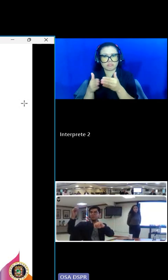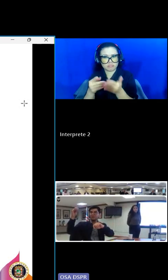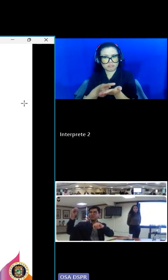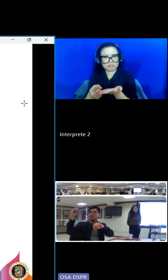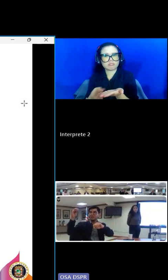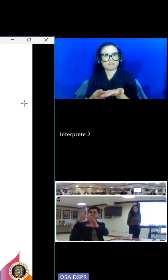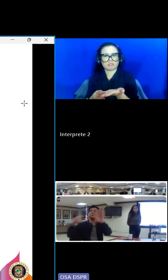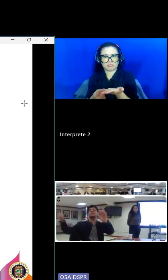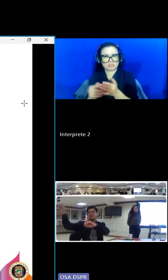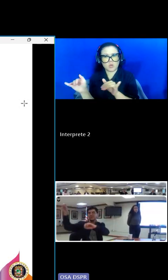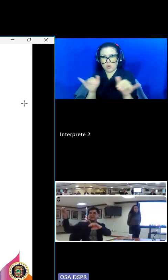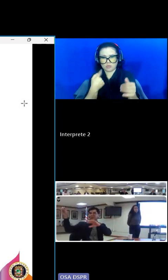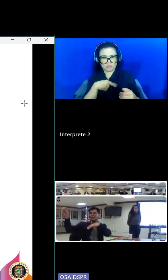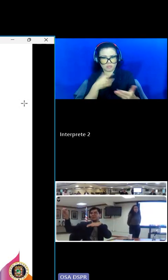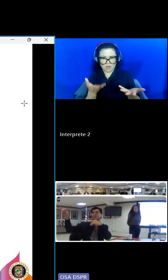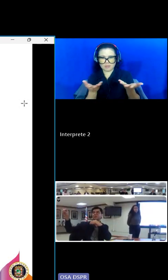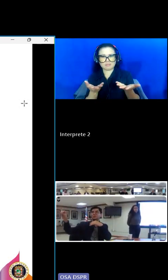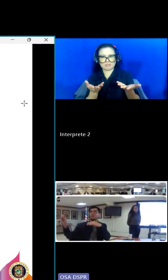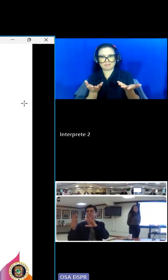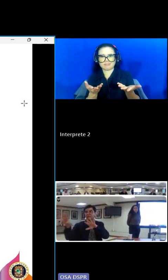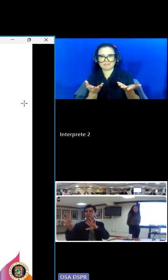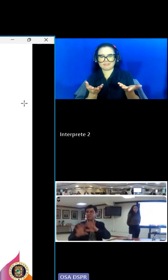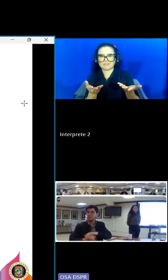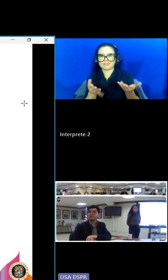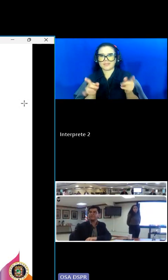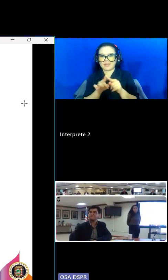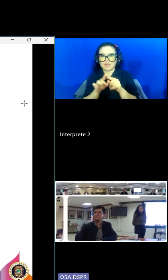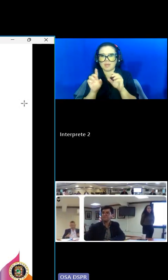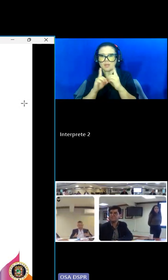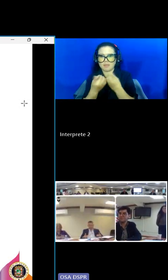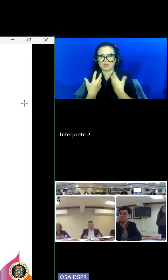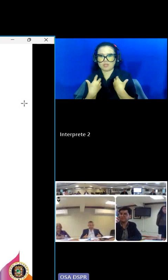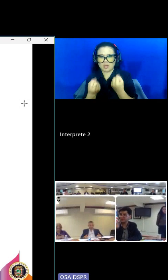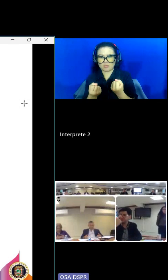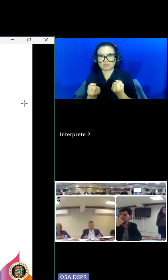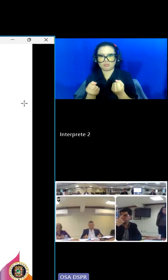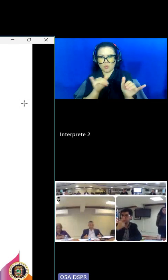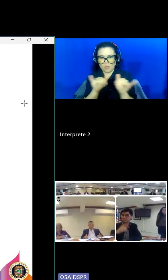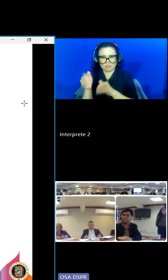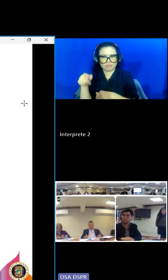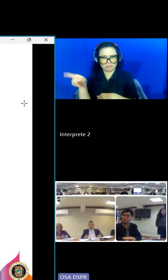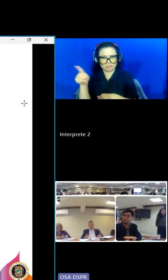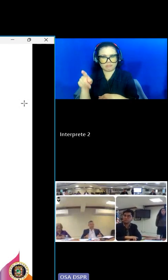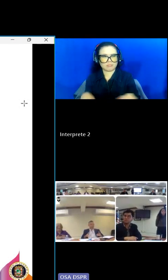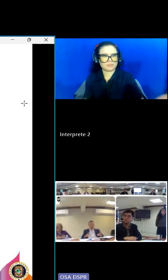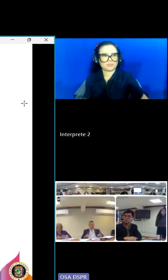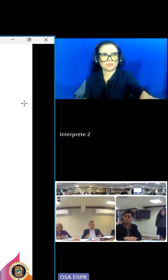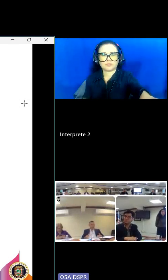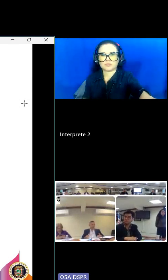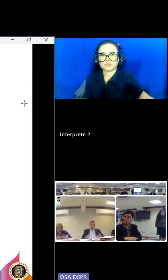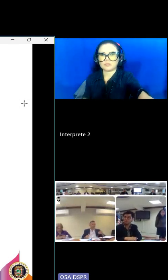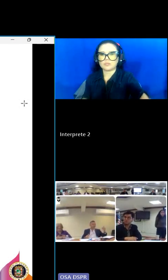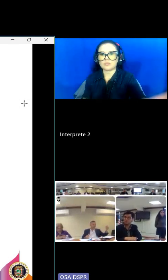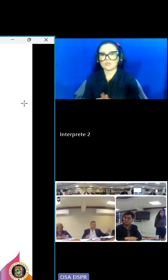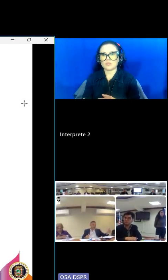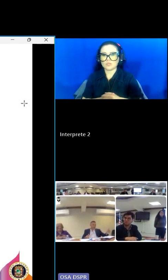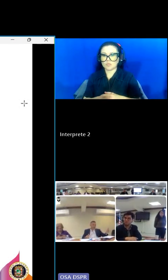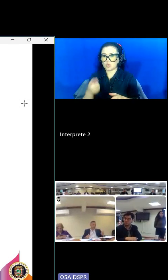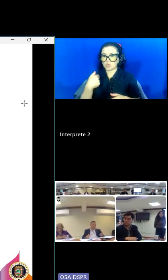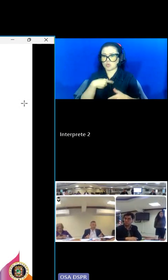haciendo desde acá el comité y lo que está haciendo a través del Departamento de Salud. Con relación a lo que nos corresponde a nosotros, ¿verdad? Como representantes de ellos, si hemos pasado la